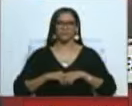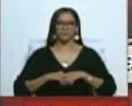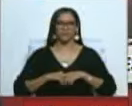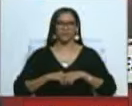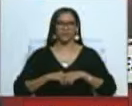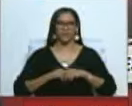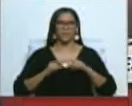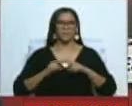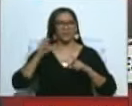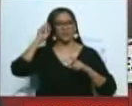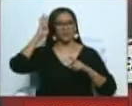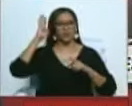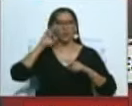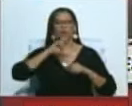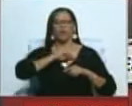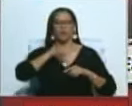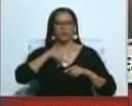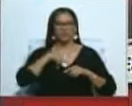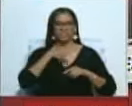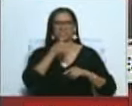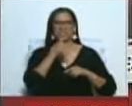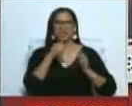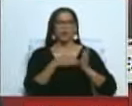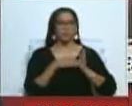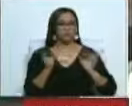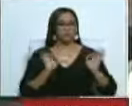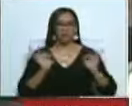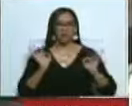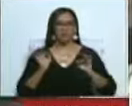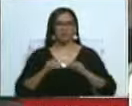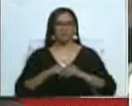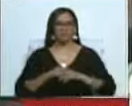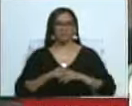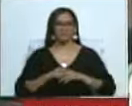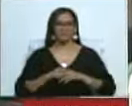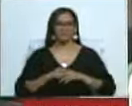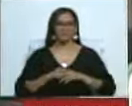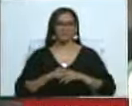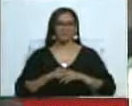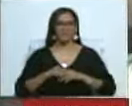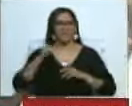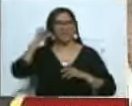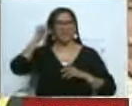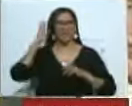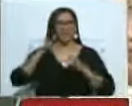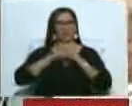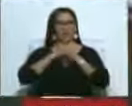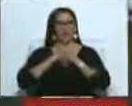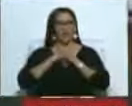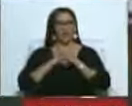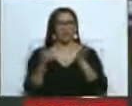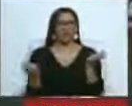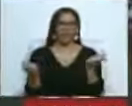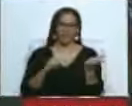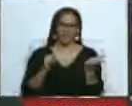pero Dios con nosotros, ¿quién en contra? Nadie. Pero a Dios rogando